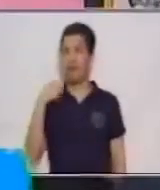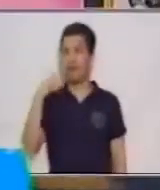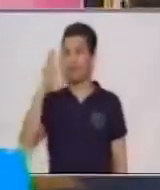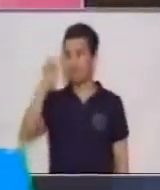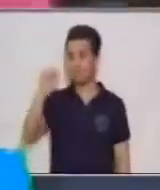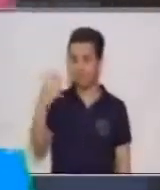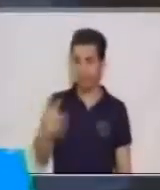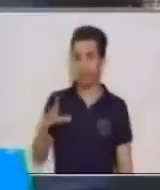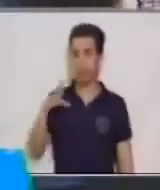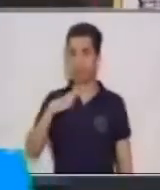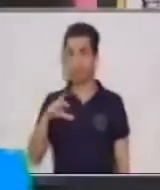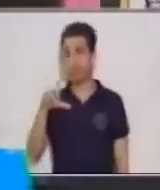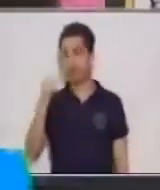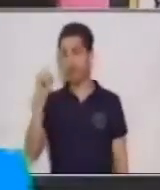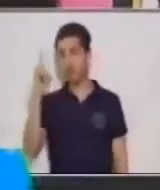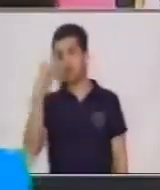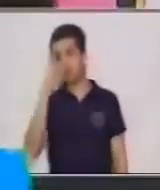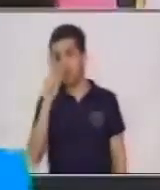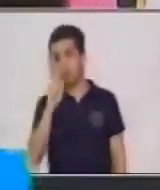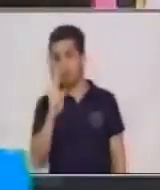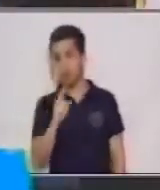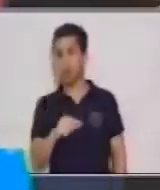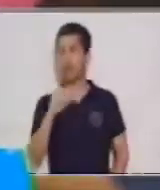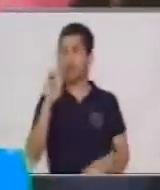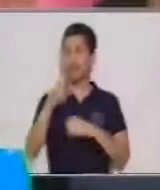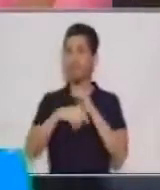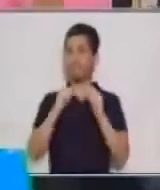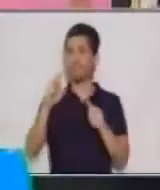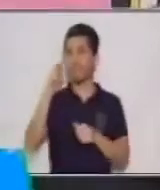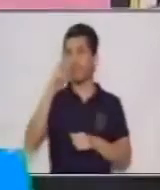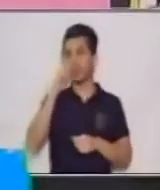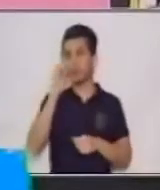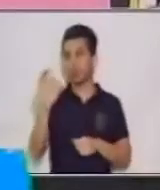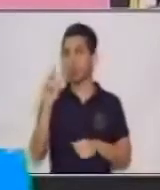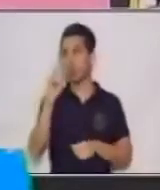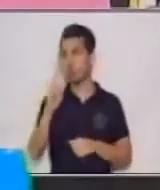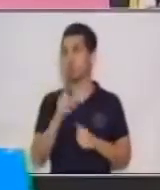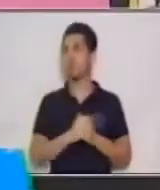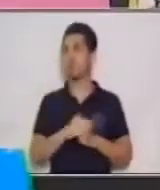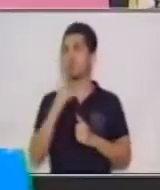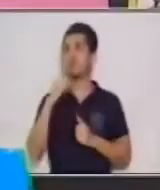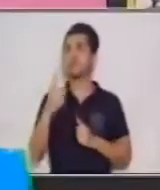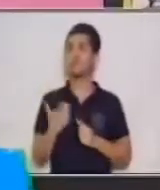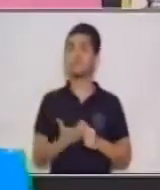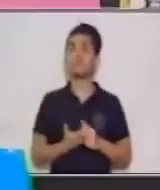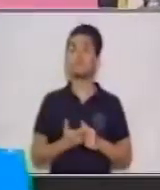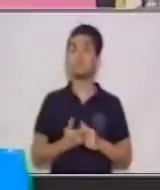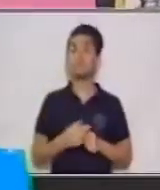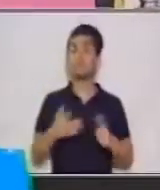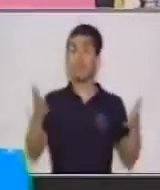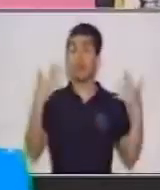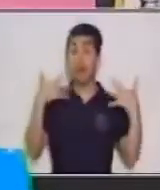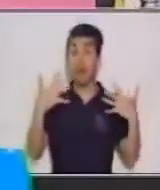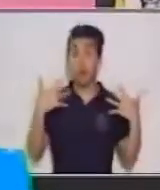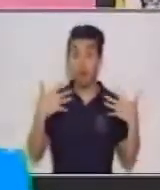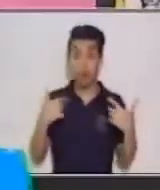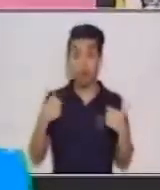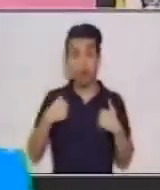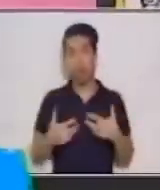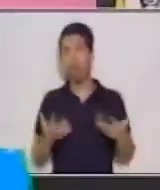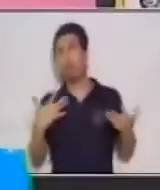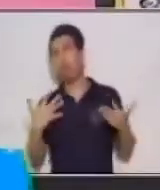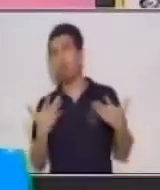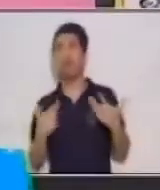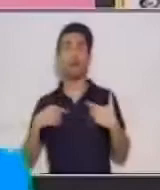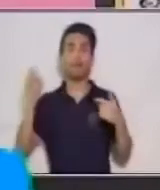un efecto. ¿Por qué razón? Tú sabes que cuando hace calor, en las clases, a veces cuando están todos los niños, sufrimos de calor